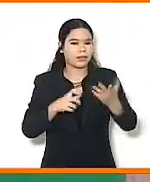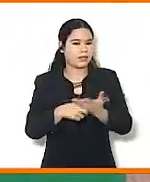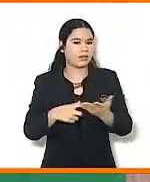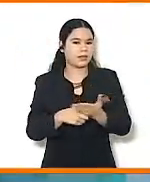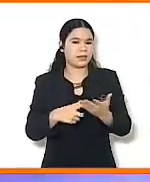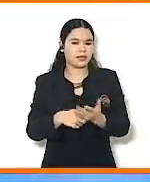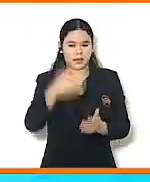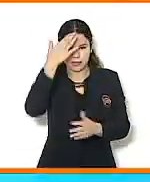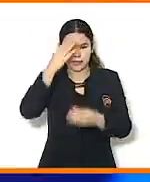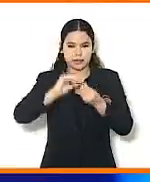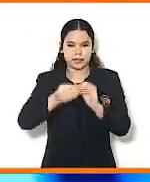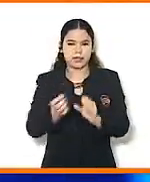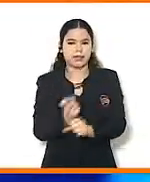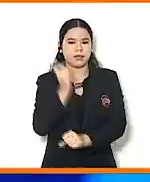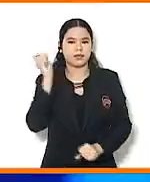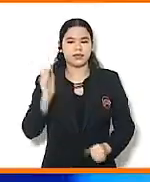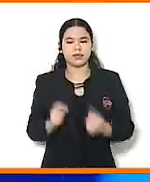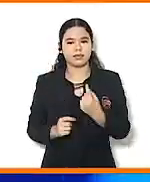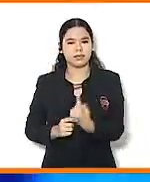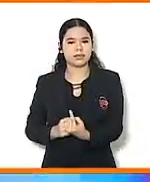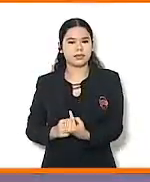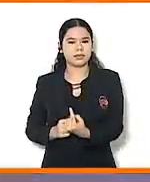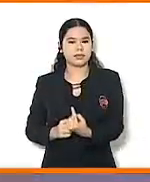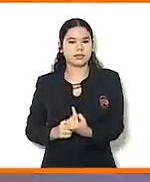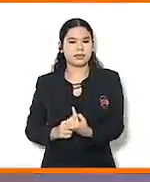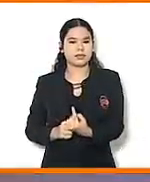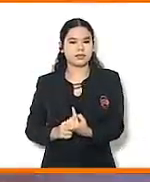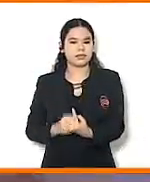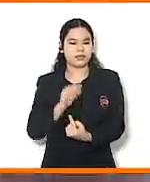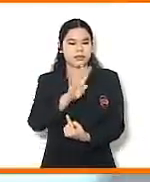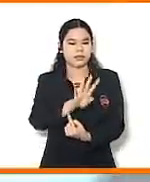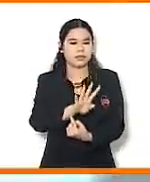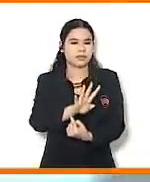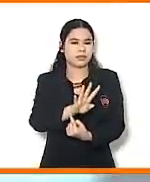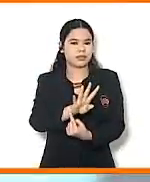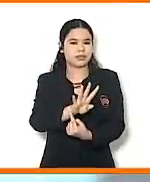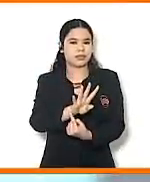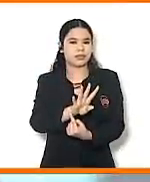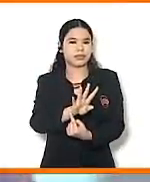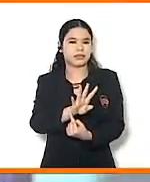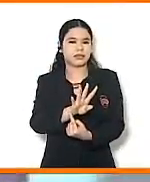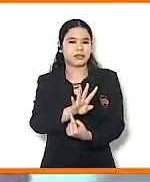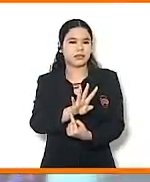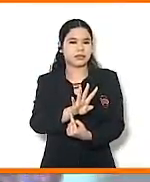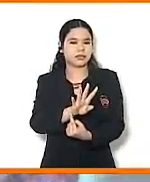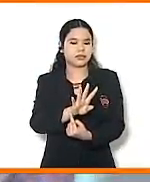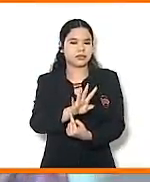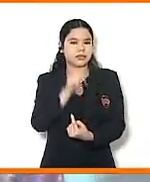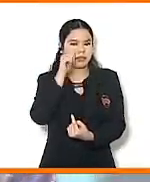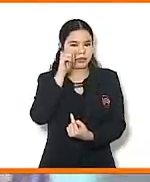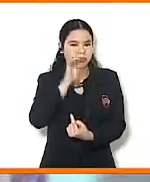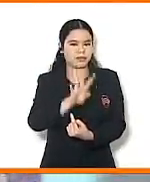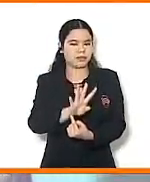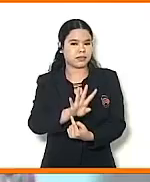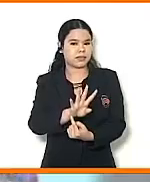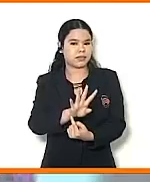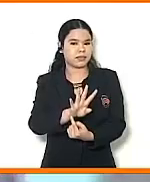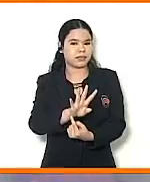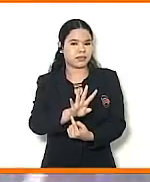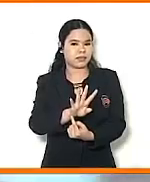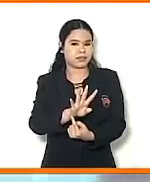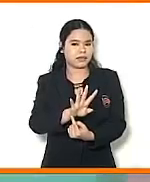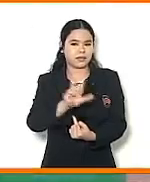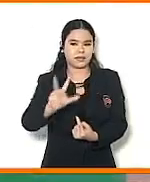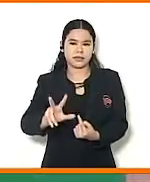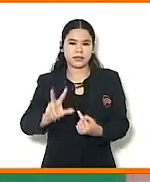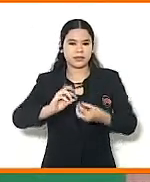mano, porque tu primer dígito es 4. Segundo dígito, atento,